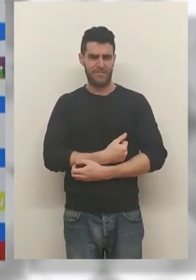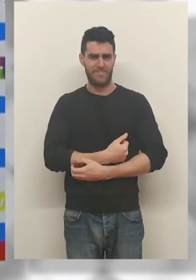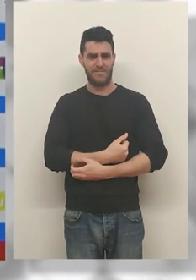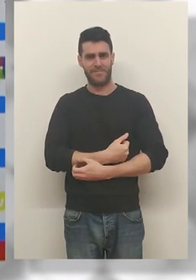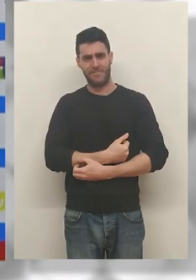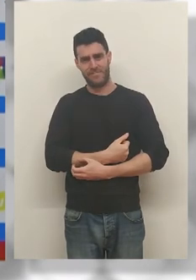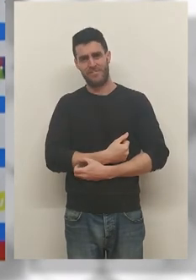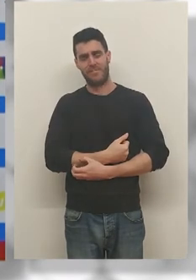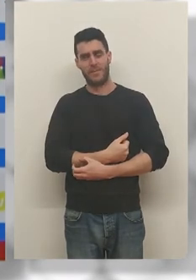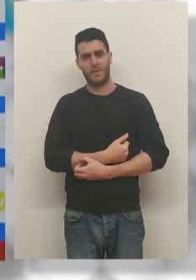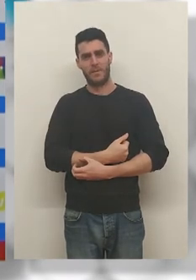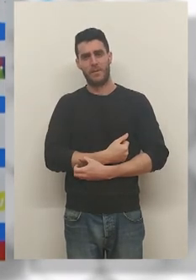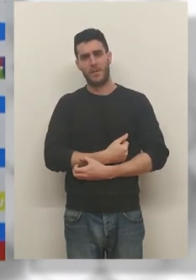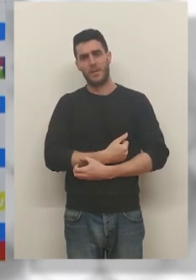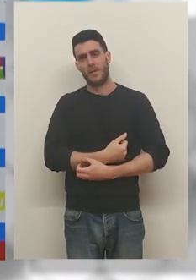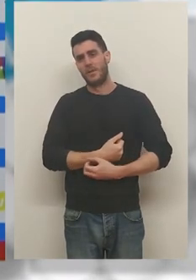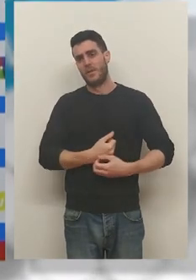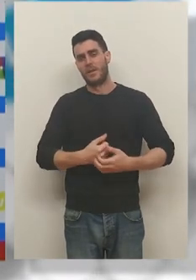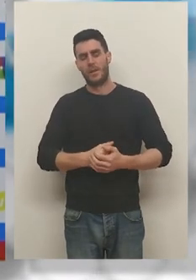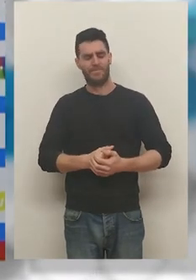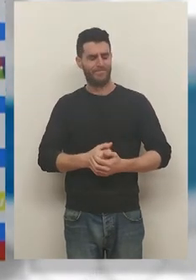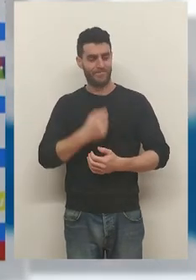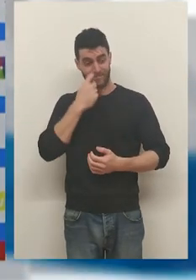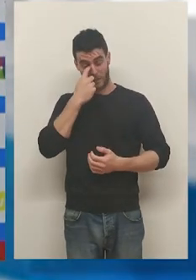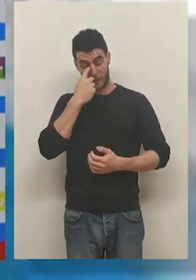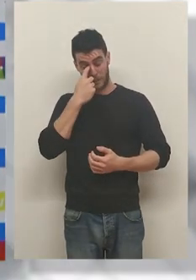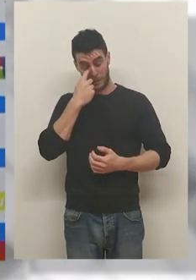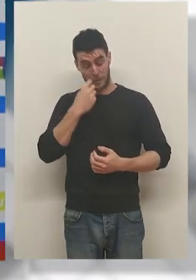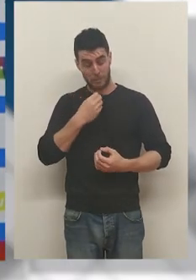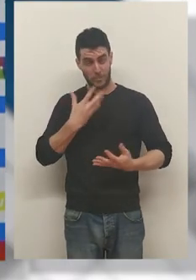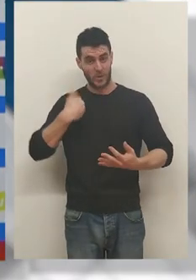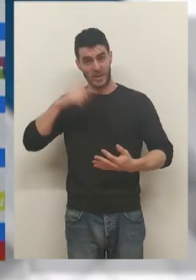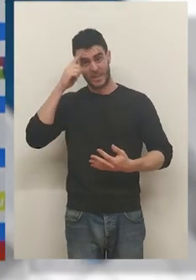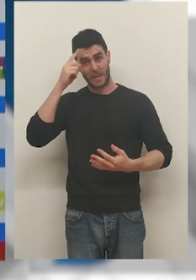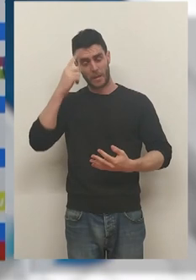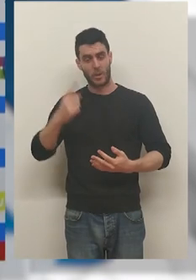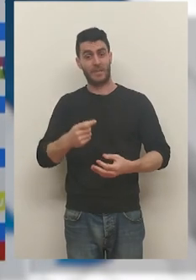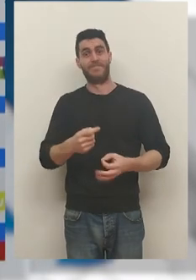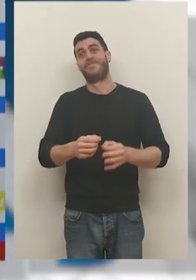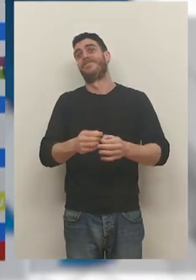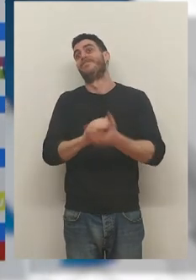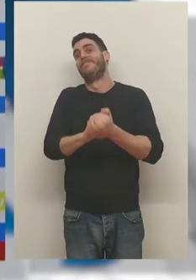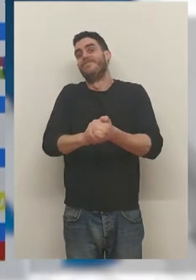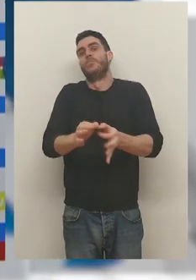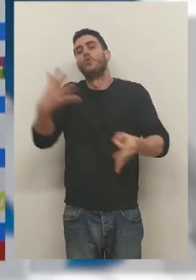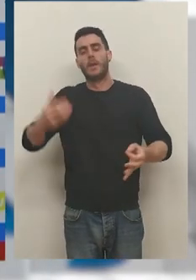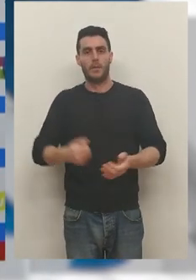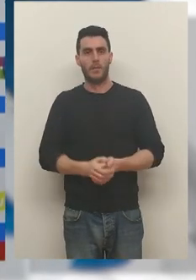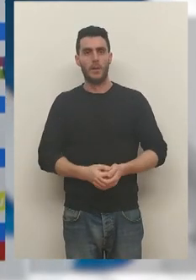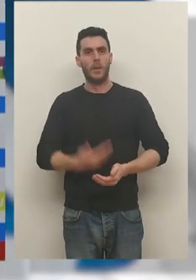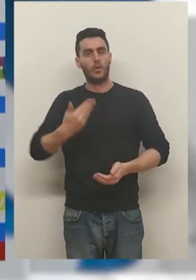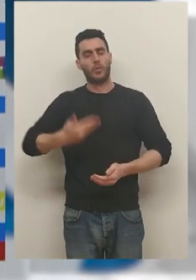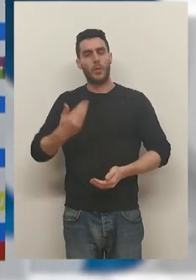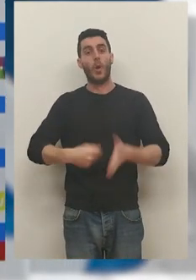en igualdad Incluso en inferioridad Como pasan el gol entonces bueno sabíamos que nos lo teníamos que jugar toda cara o cruz y e intentar